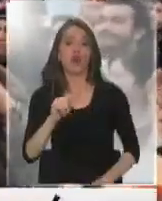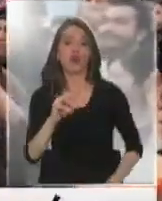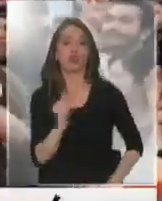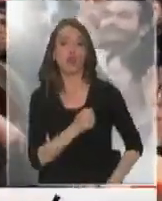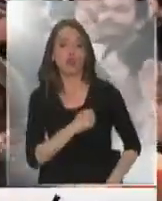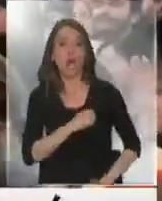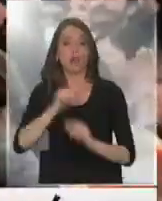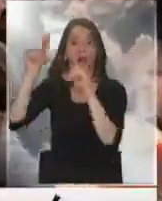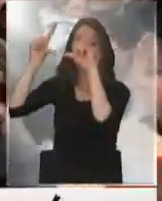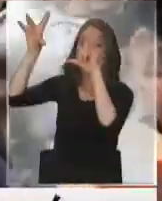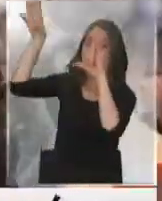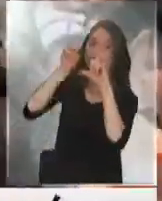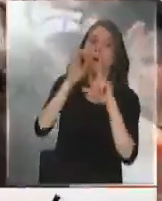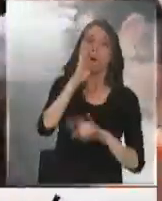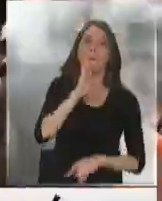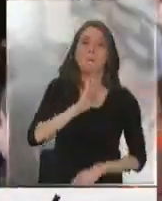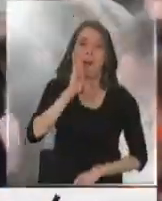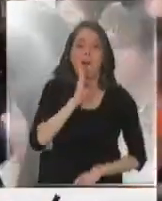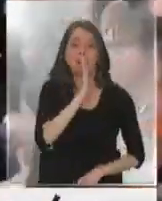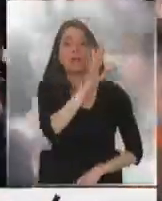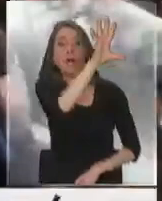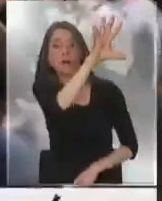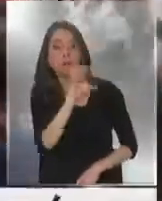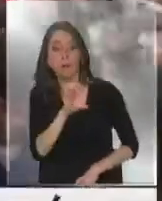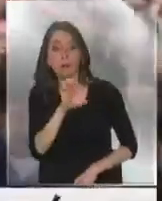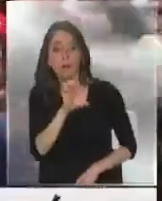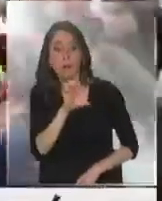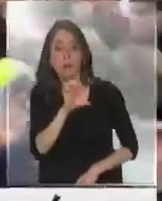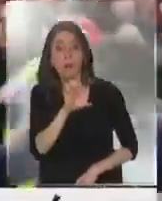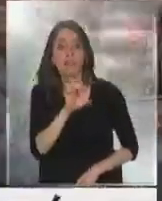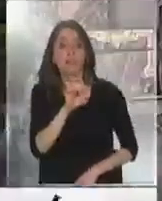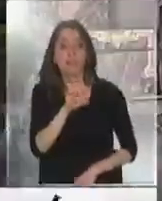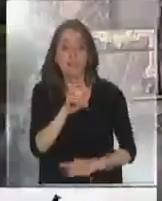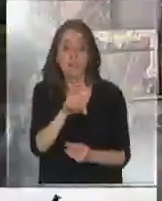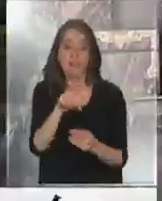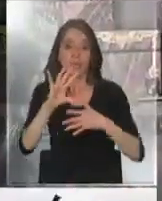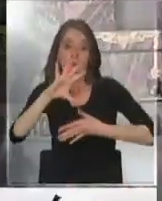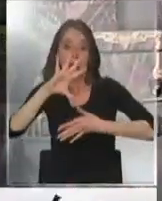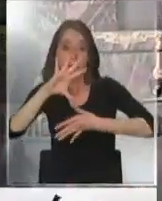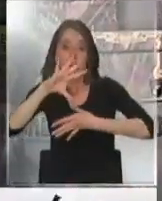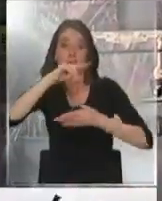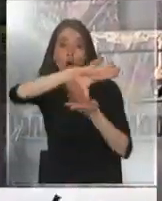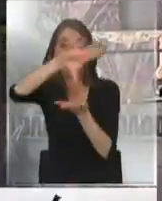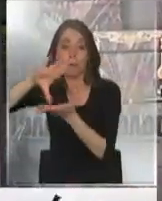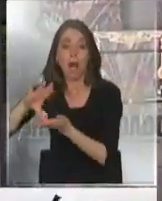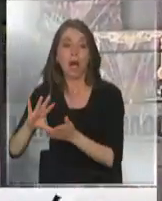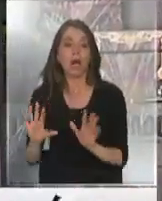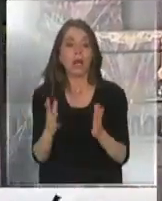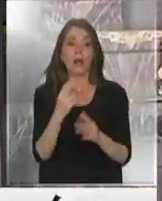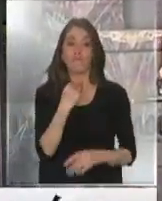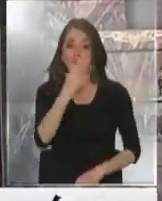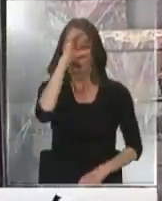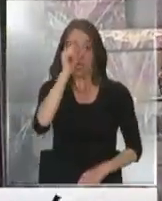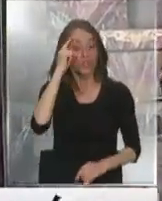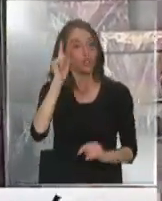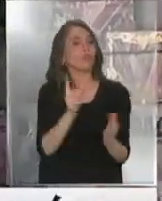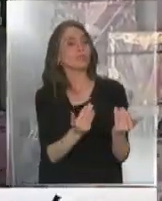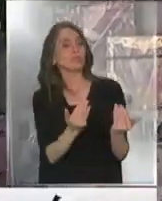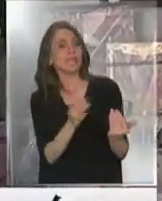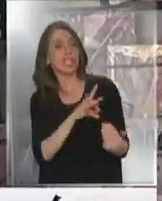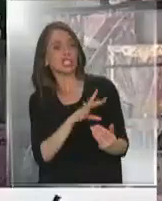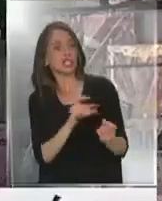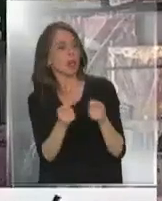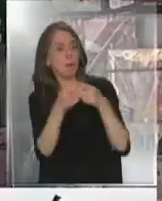de apoyo nos llegan desde Bélgica y, por supuesto, desde nuestra misma región. No nos esperábamos que iba a pasar este estallido social,